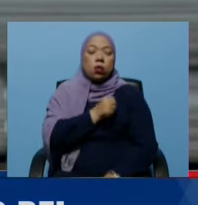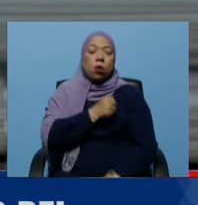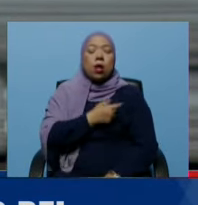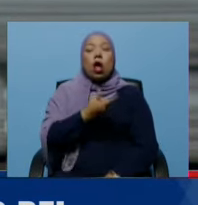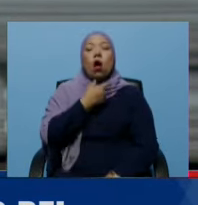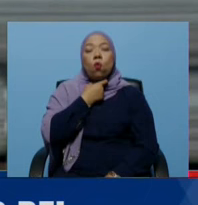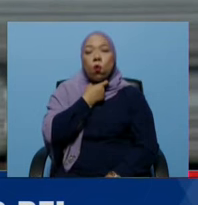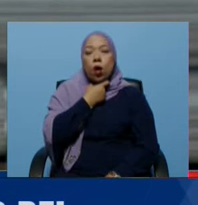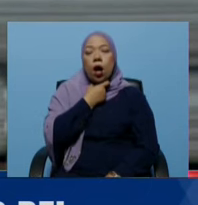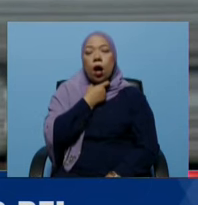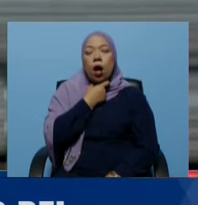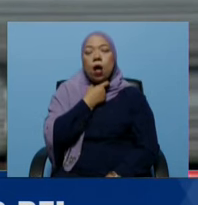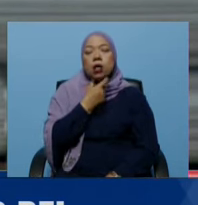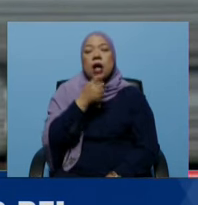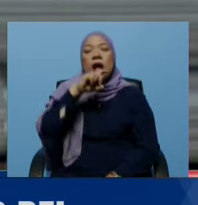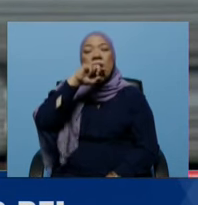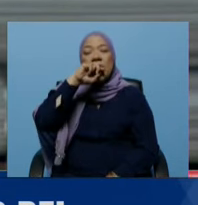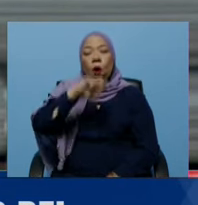que odian al pueblo,